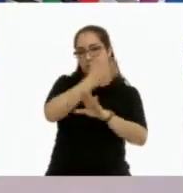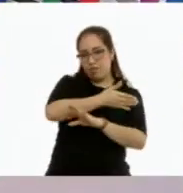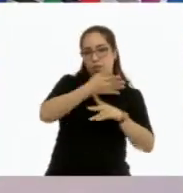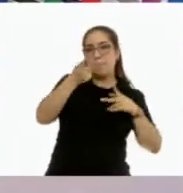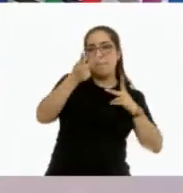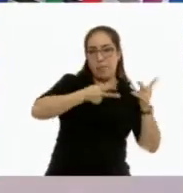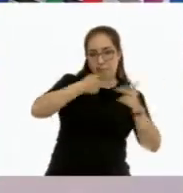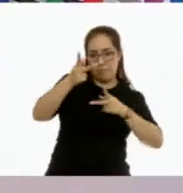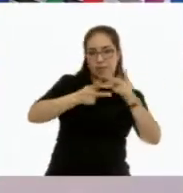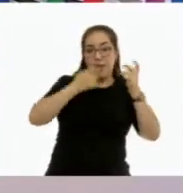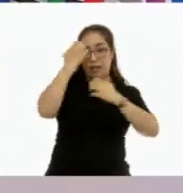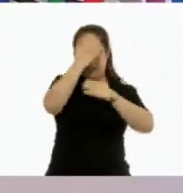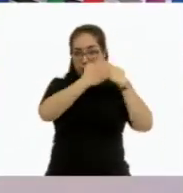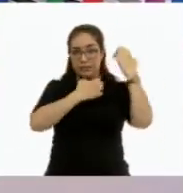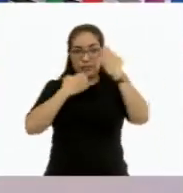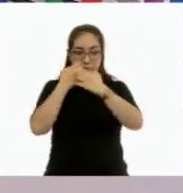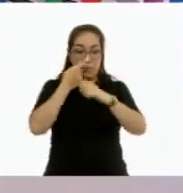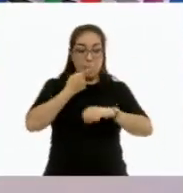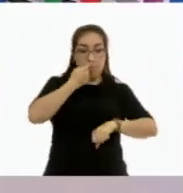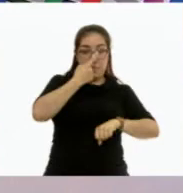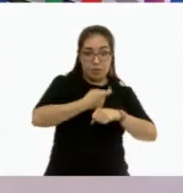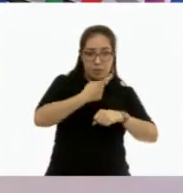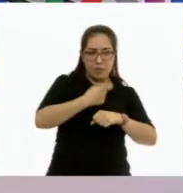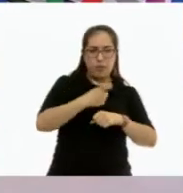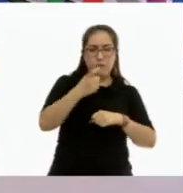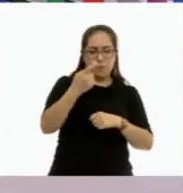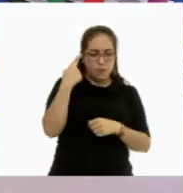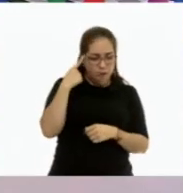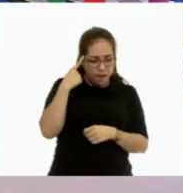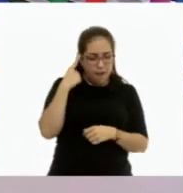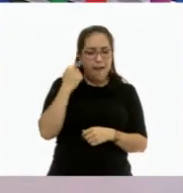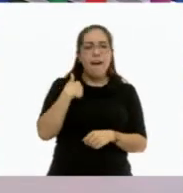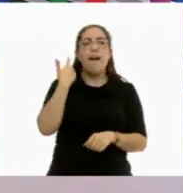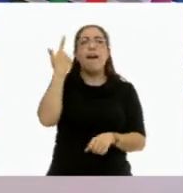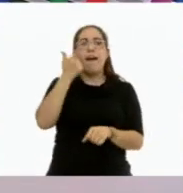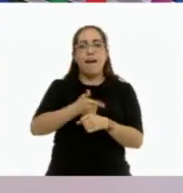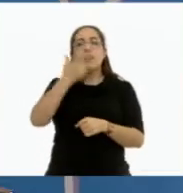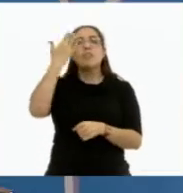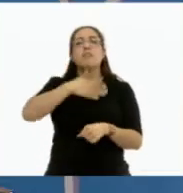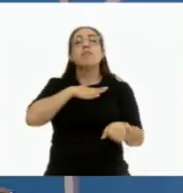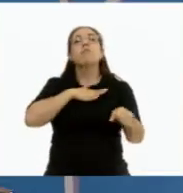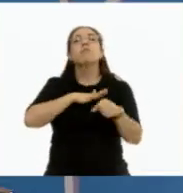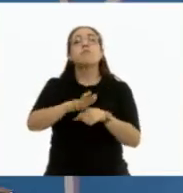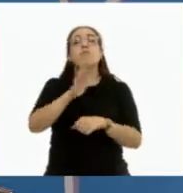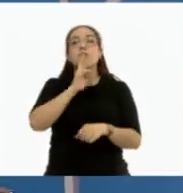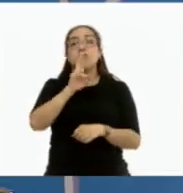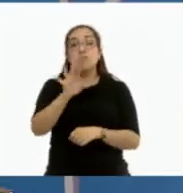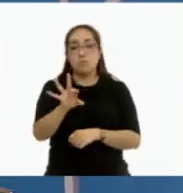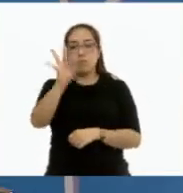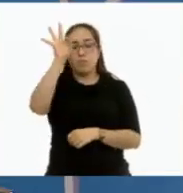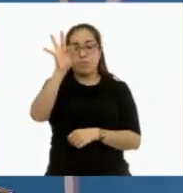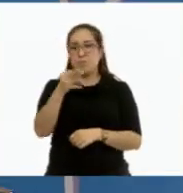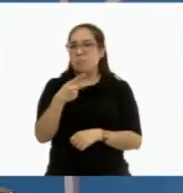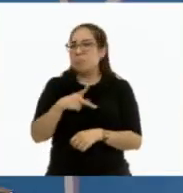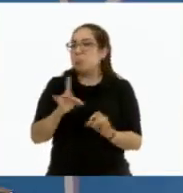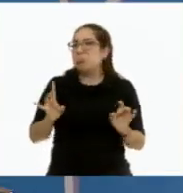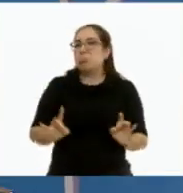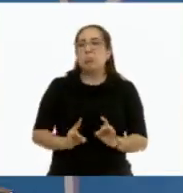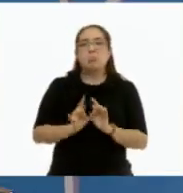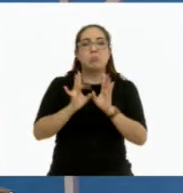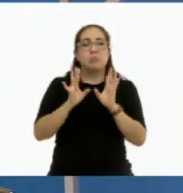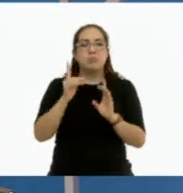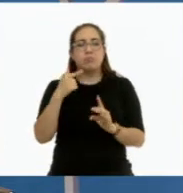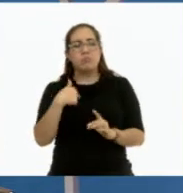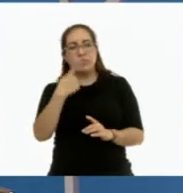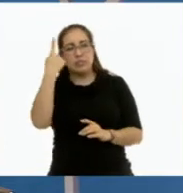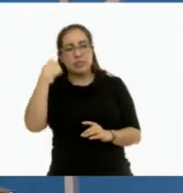examen y que con toda tranquilidad y certeza elijas esa respuesta adecuada. Pero si por alguna situación